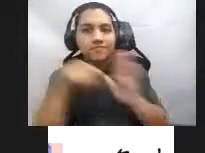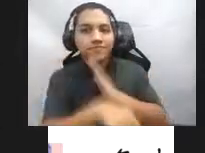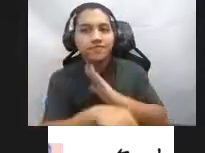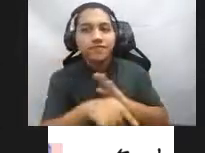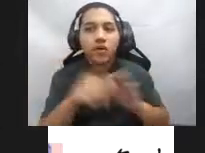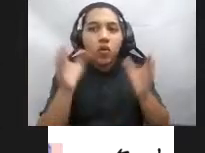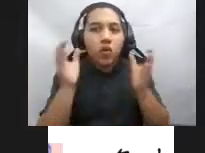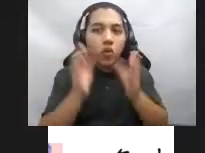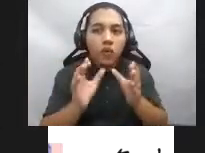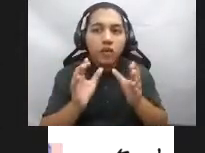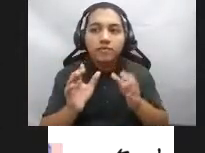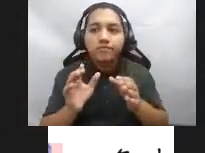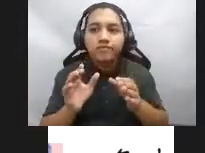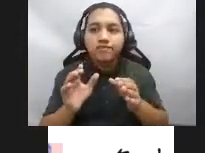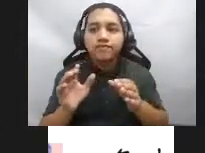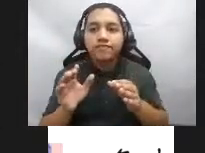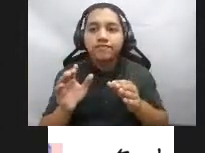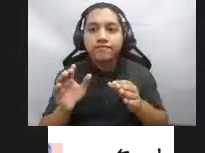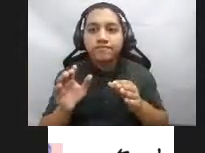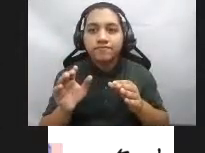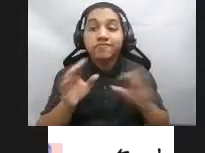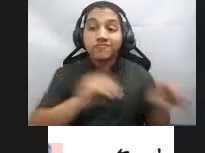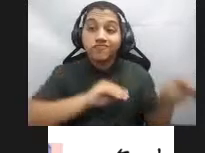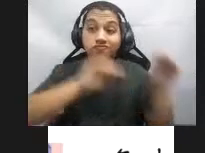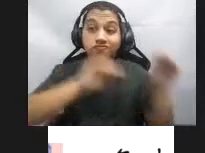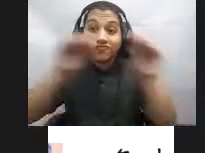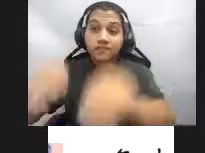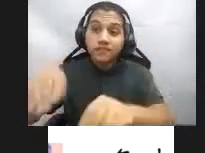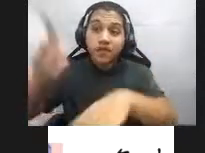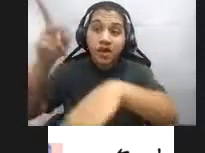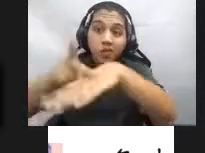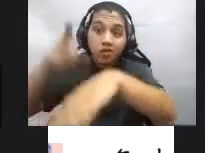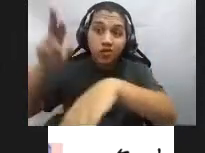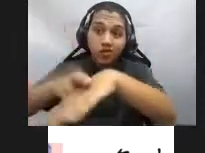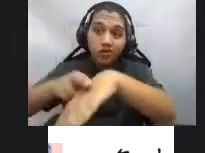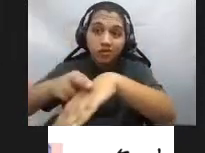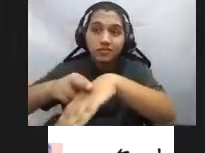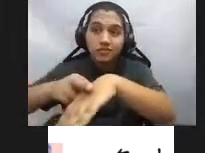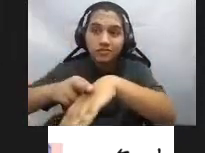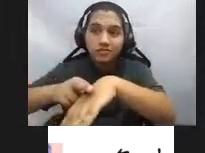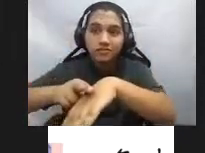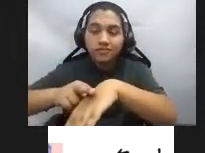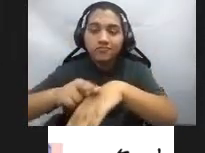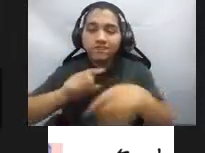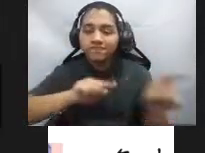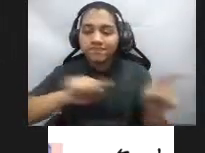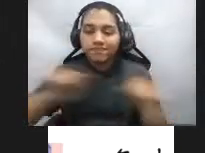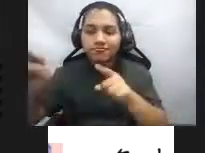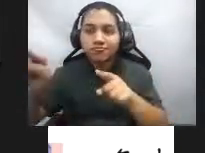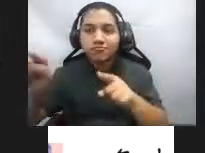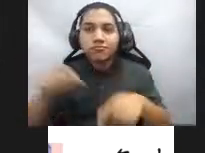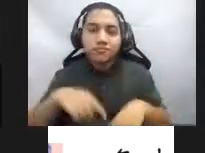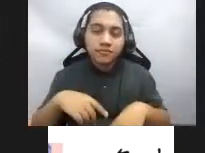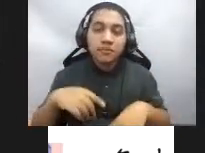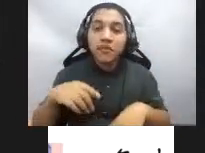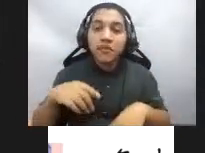son enviados al presidio de Puerto Rico. A Puerto Rico durante el siglo XIX, a partir